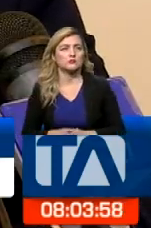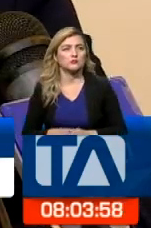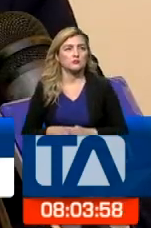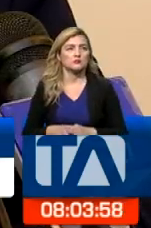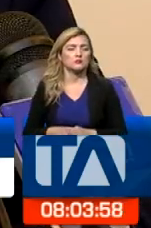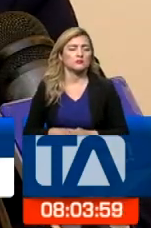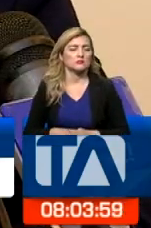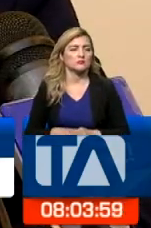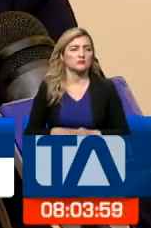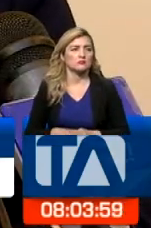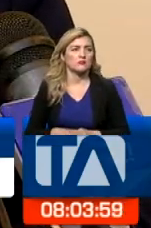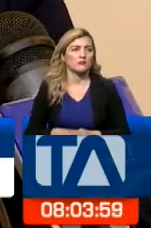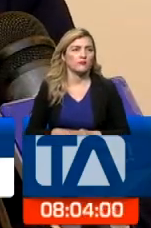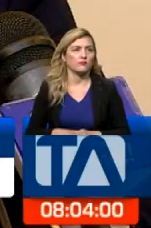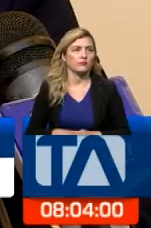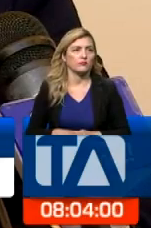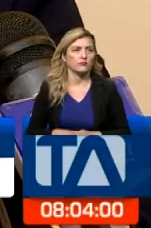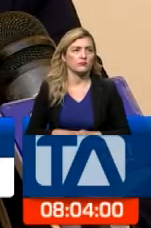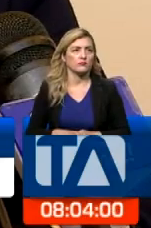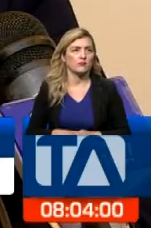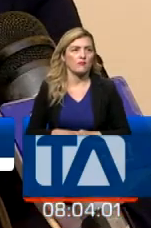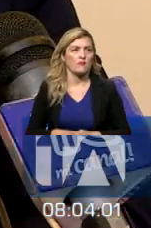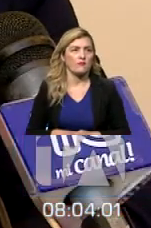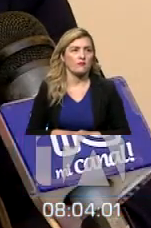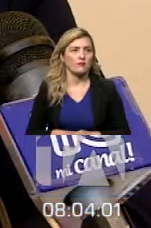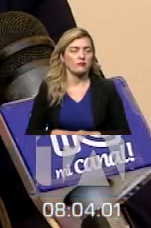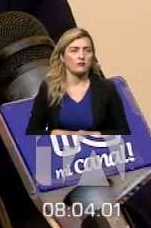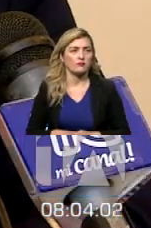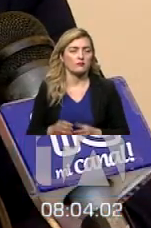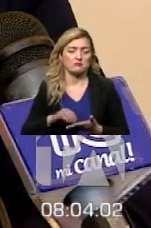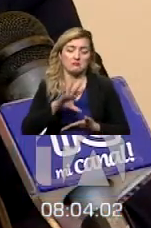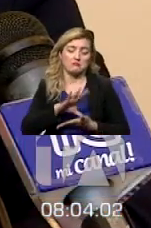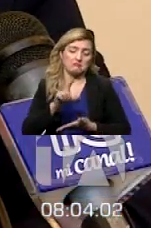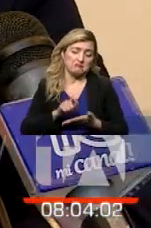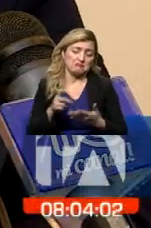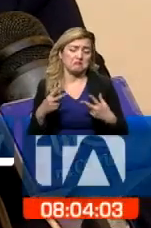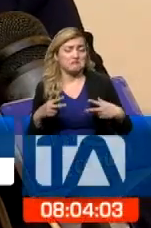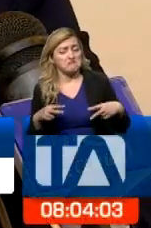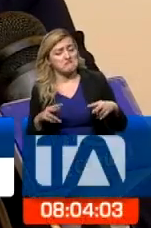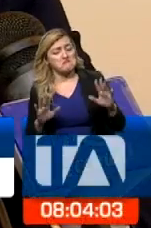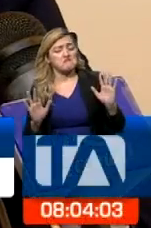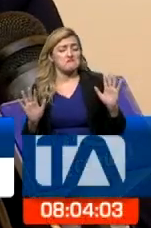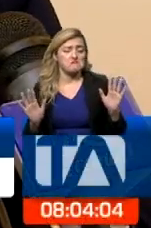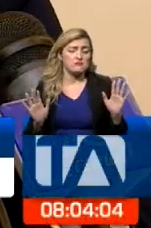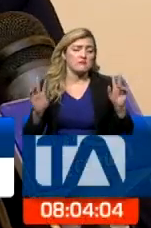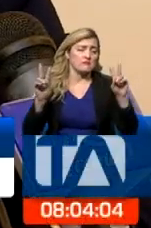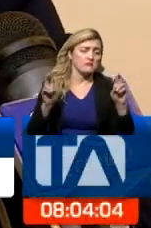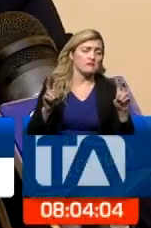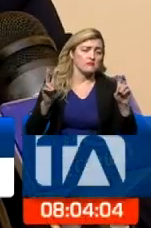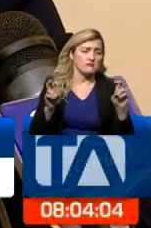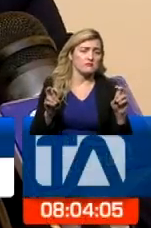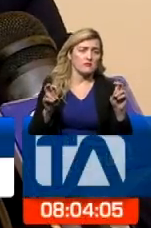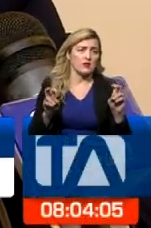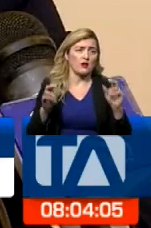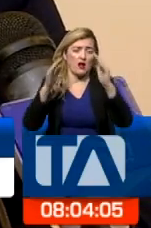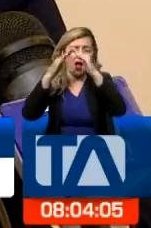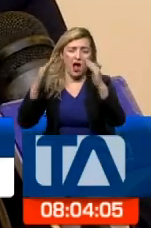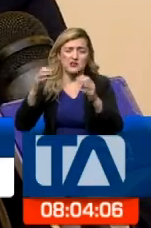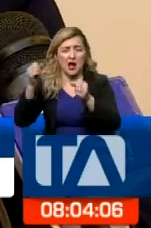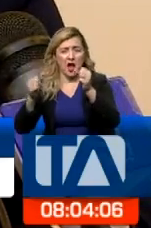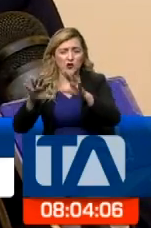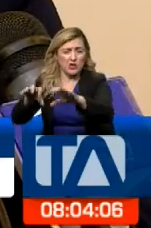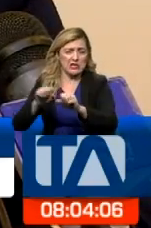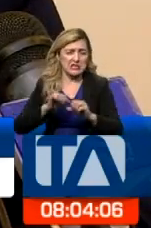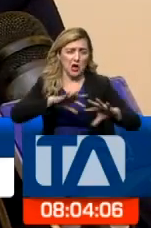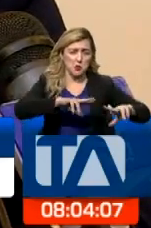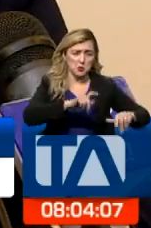valoramos que el comiso sin sentencia haya sido aprobado por la Asamblea Nacional, en este caso el tema de la incautación será valorado